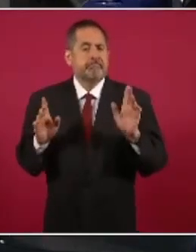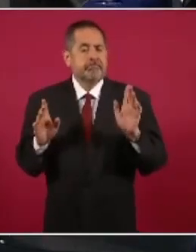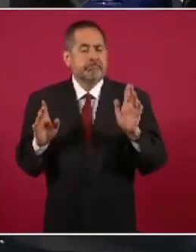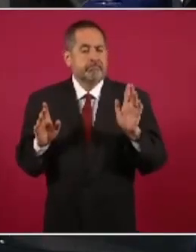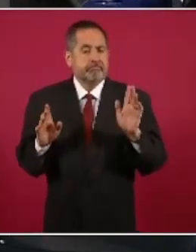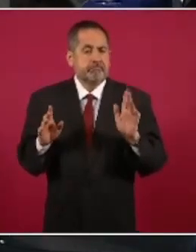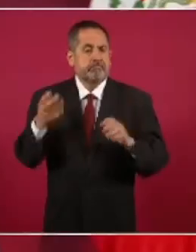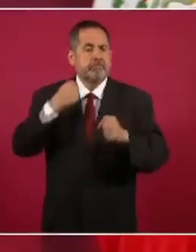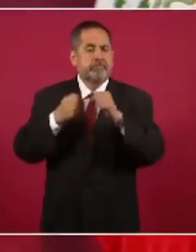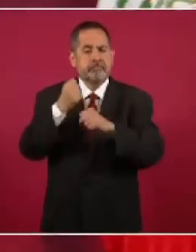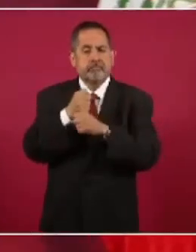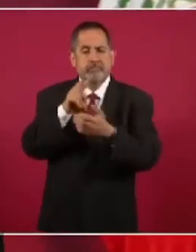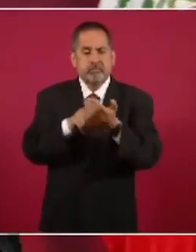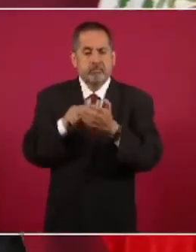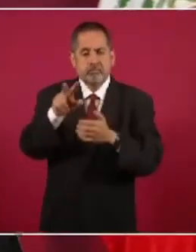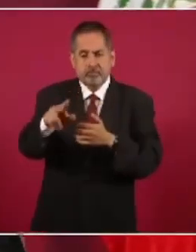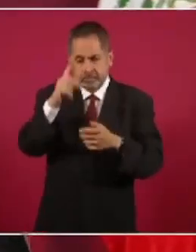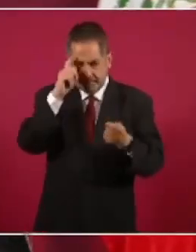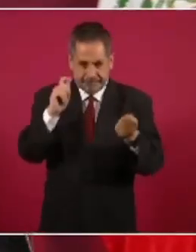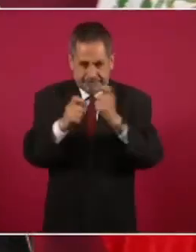en el 18 para un cambio.